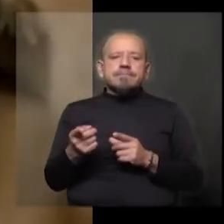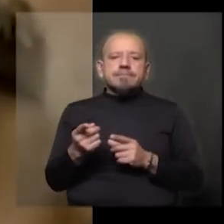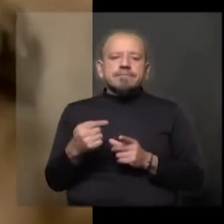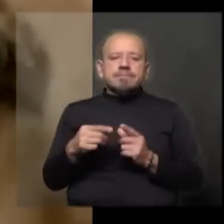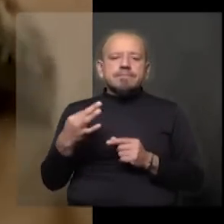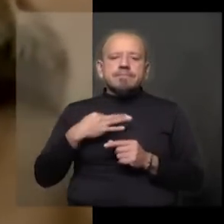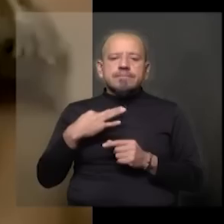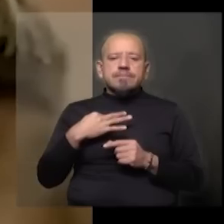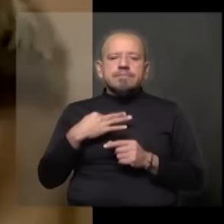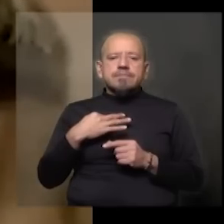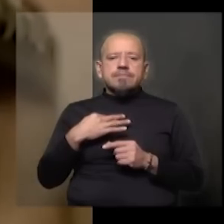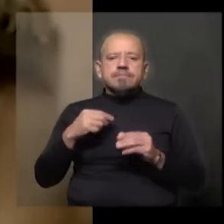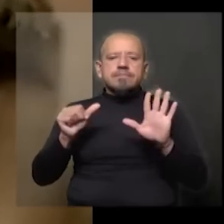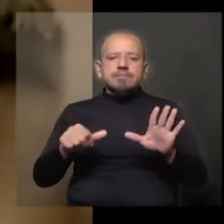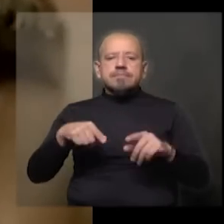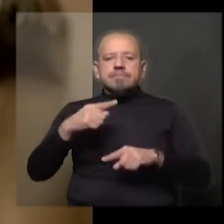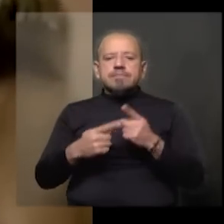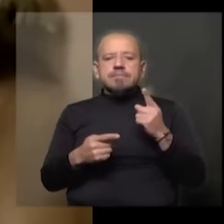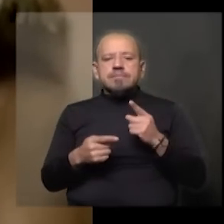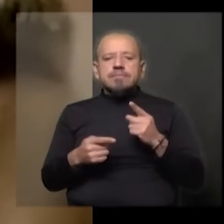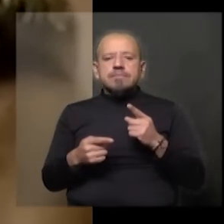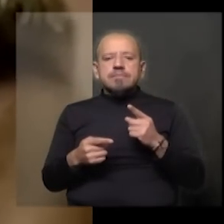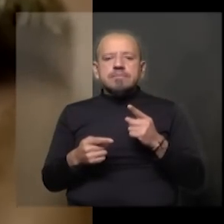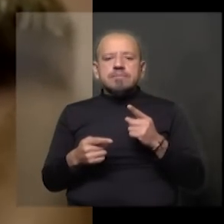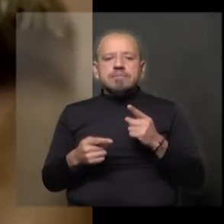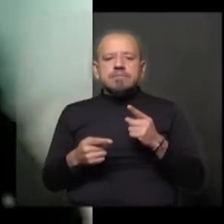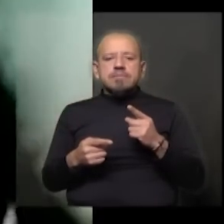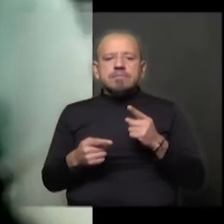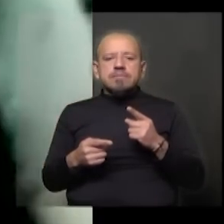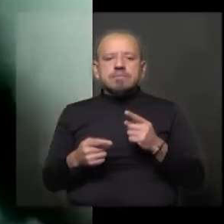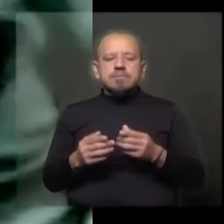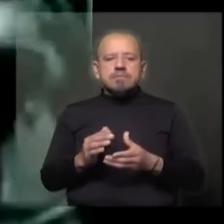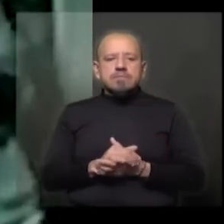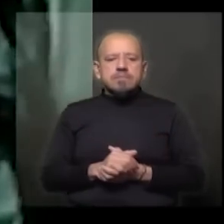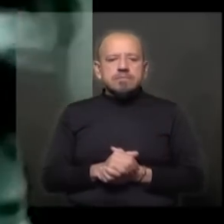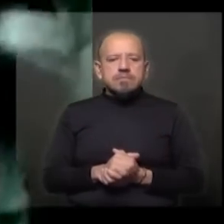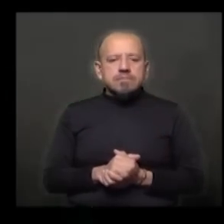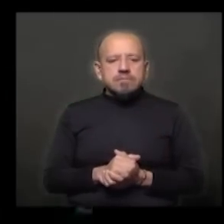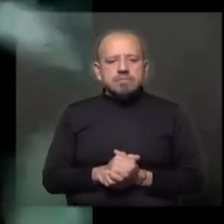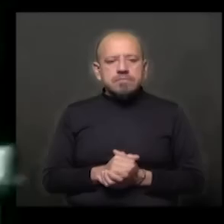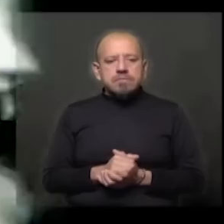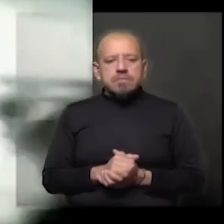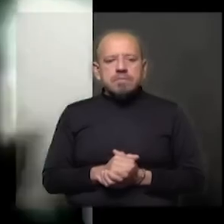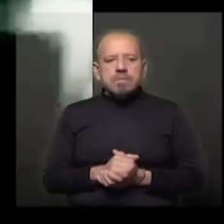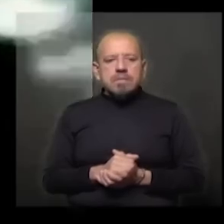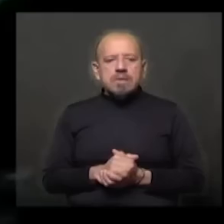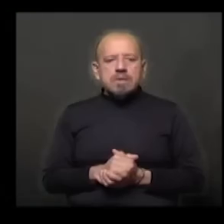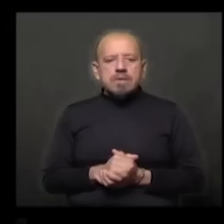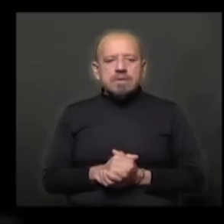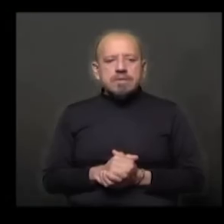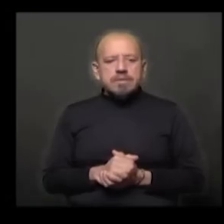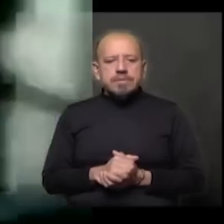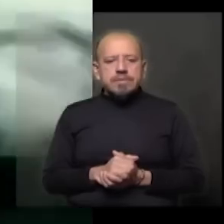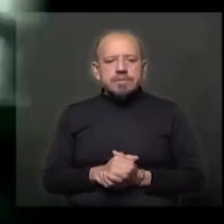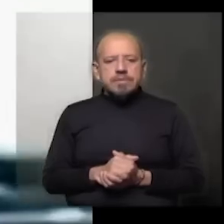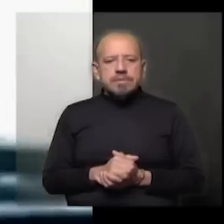vida alrededor de las 6:30 A mi criterio a servicio del país la operación dignidad es una respuesta a